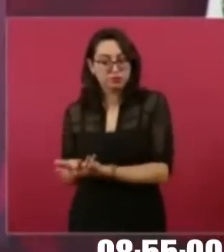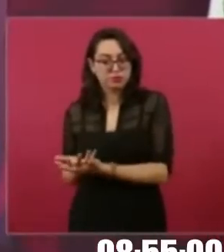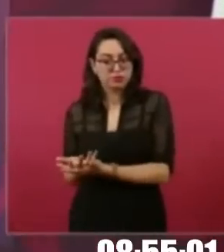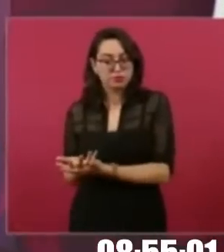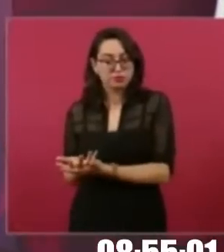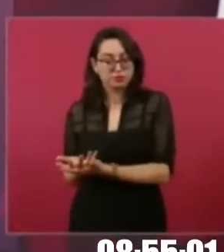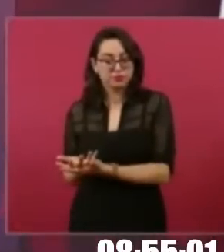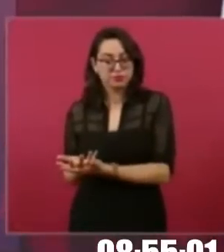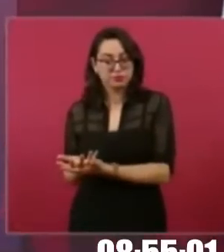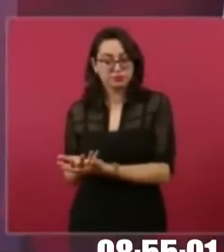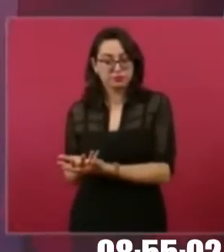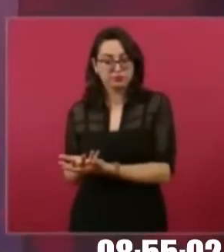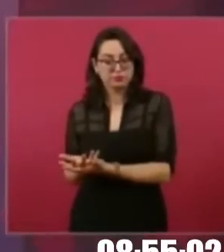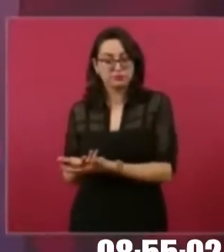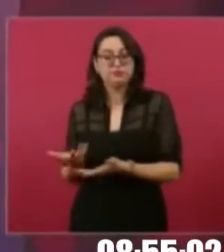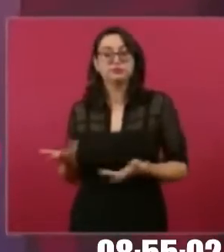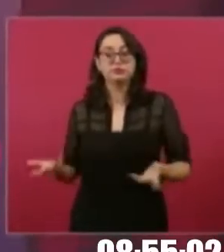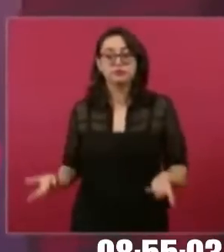entonces